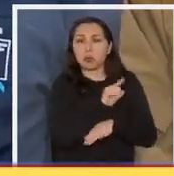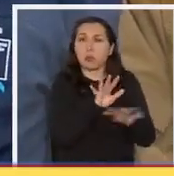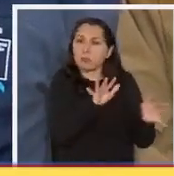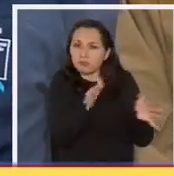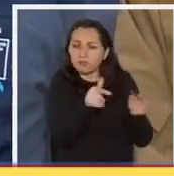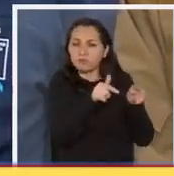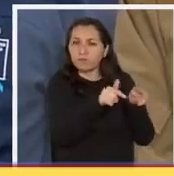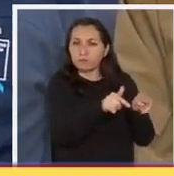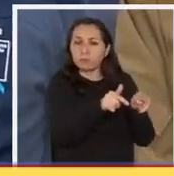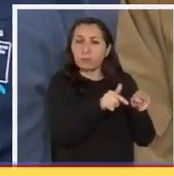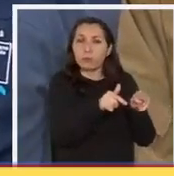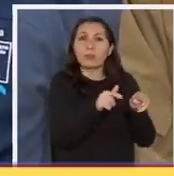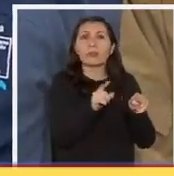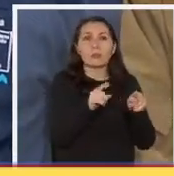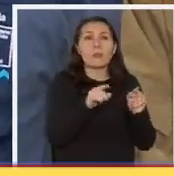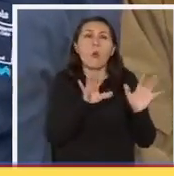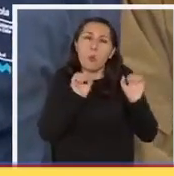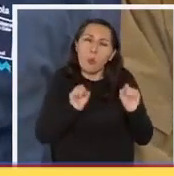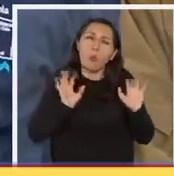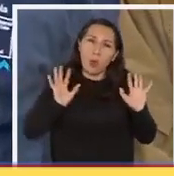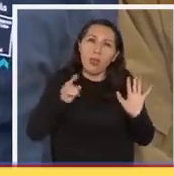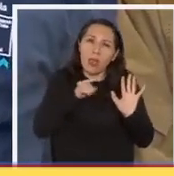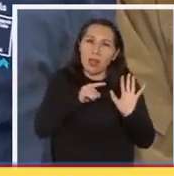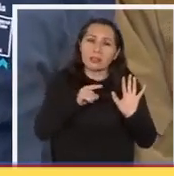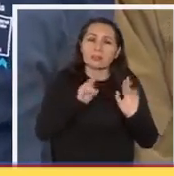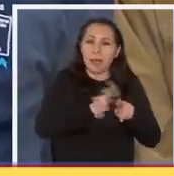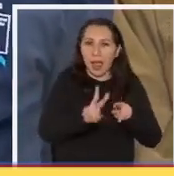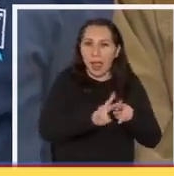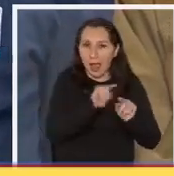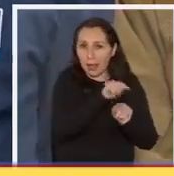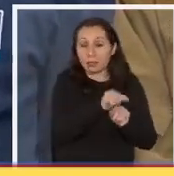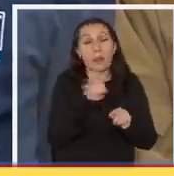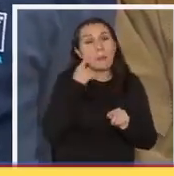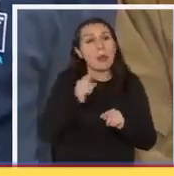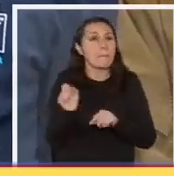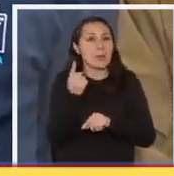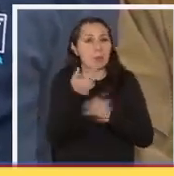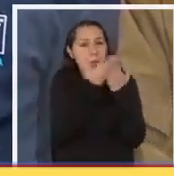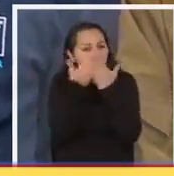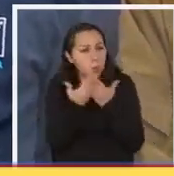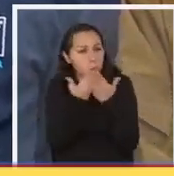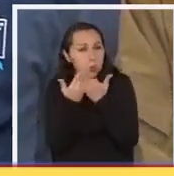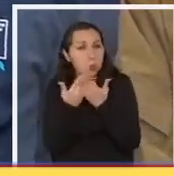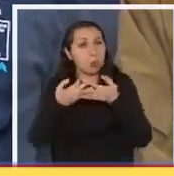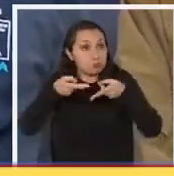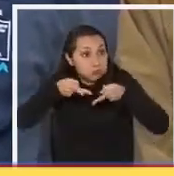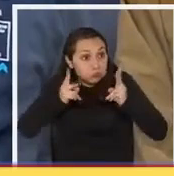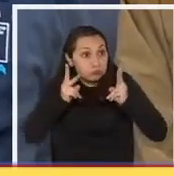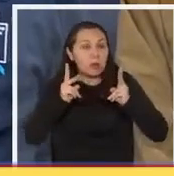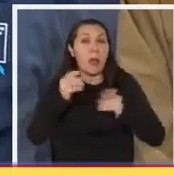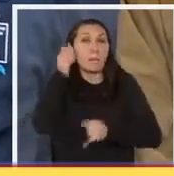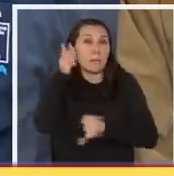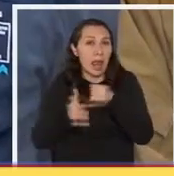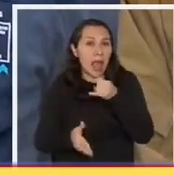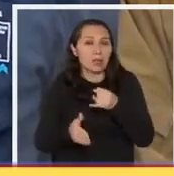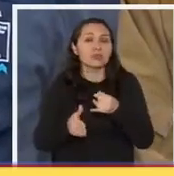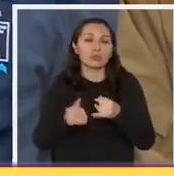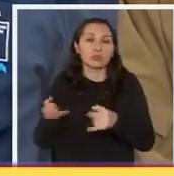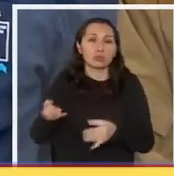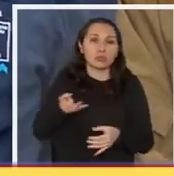está el que tiene más pinta para esto. Pero hay que hacer todos los estudios correspondientes de factibilidad. Pero ese plazo nos